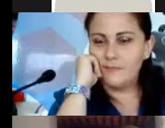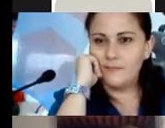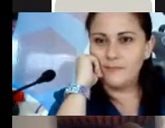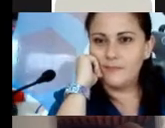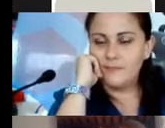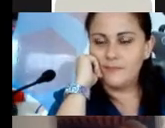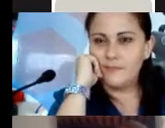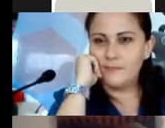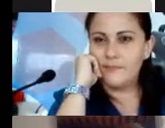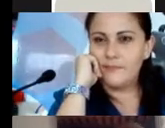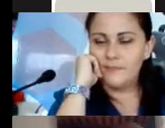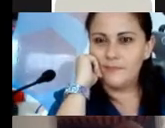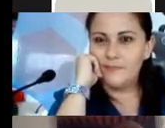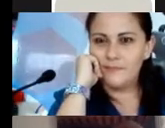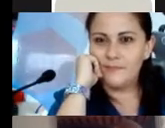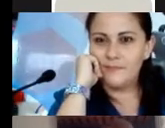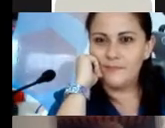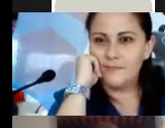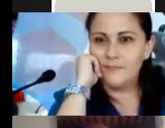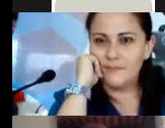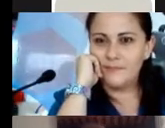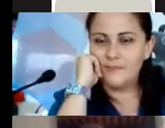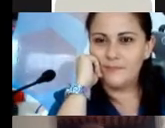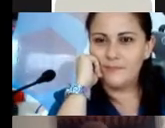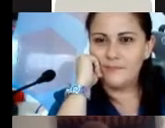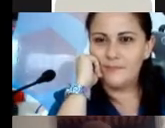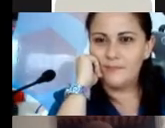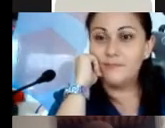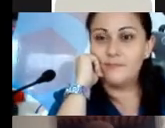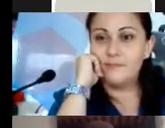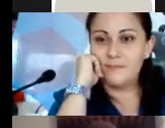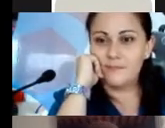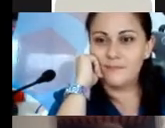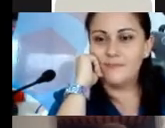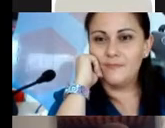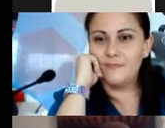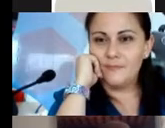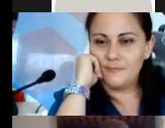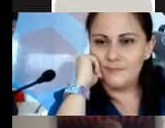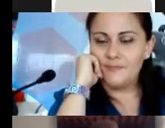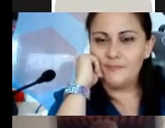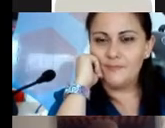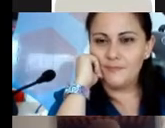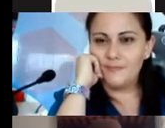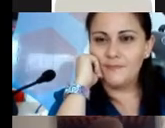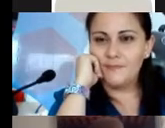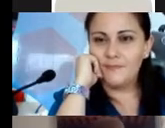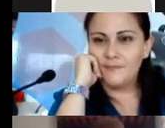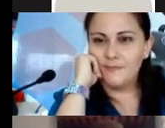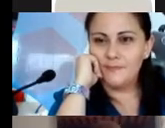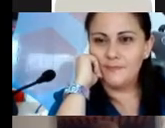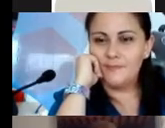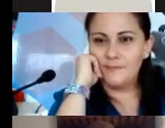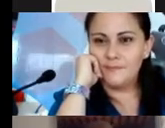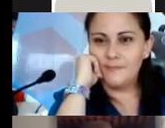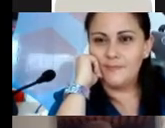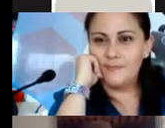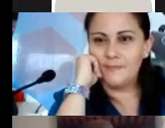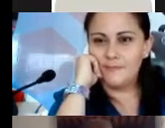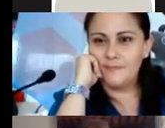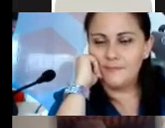no es un golpe duro, como cuando uno golpea algo duro, siente que el rebote no existe. Por eso